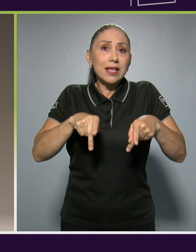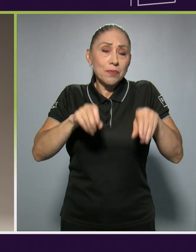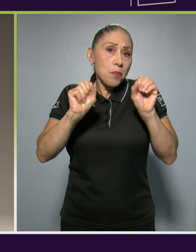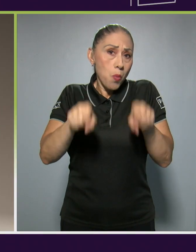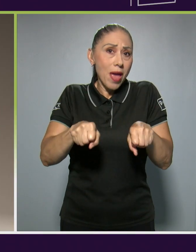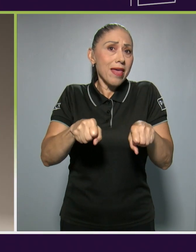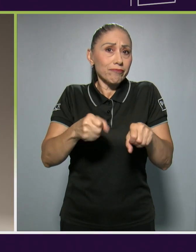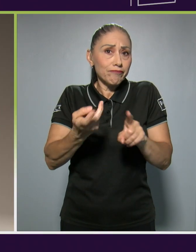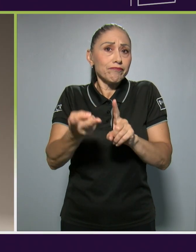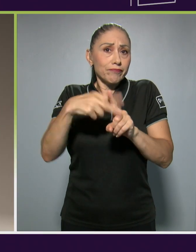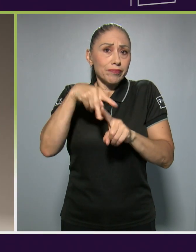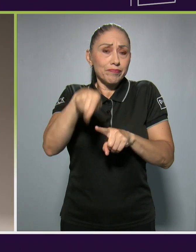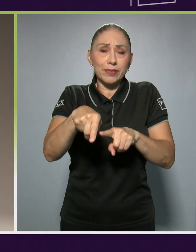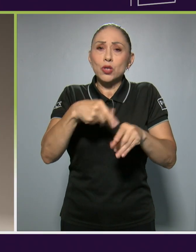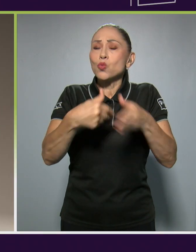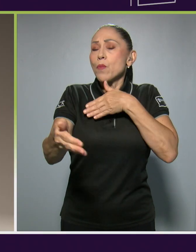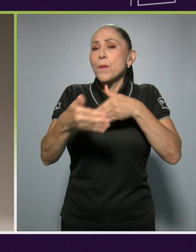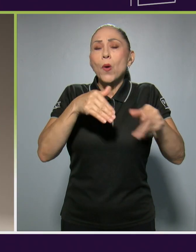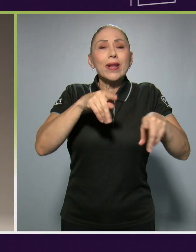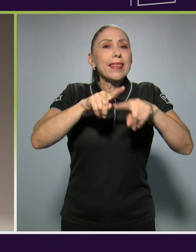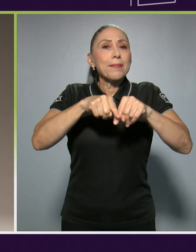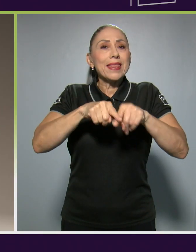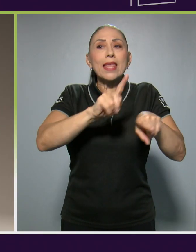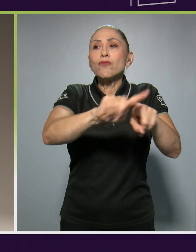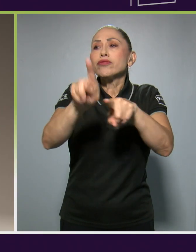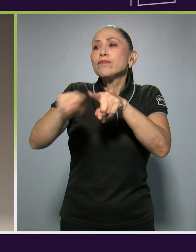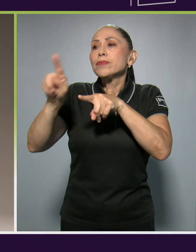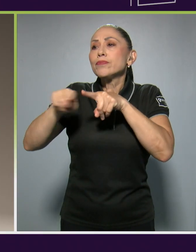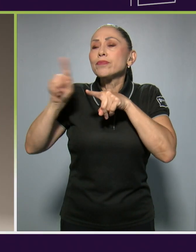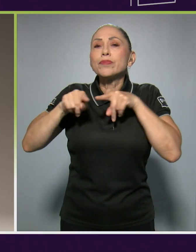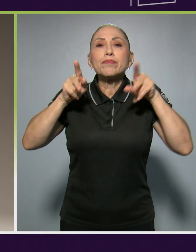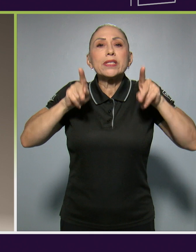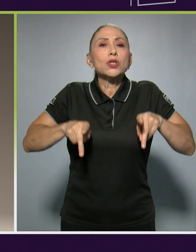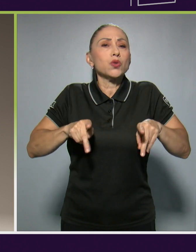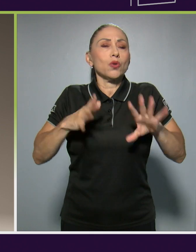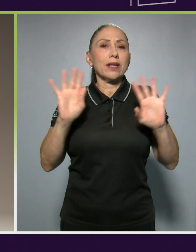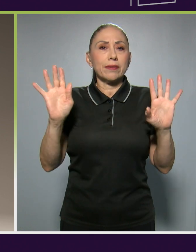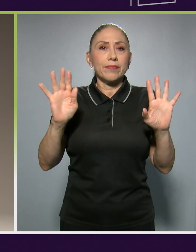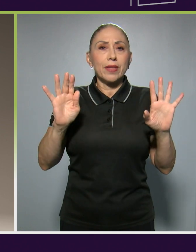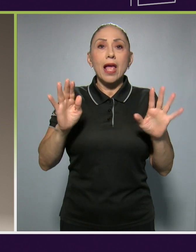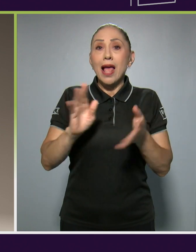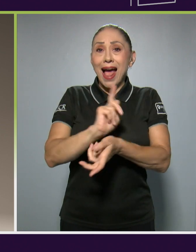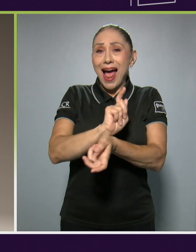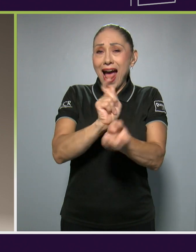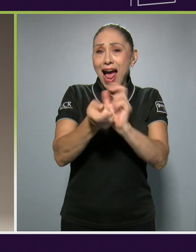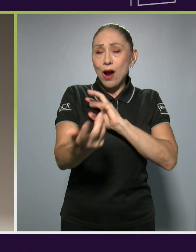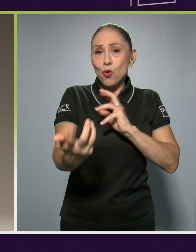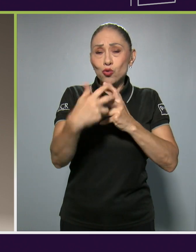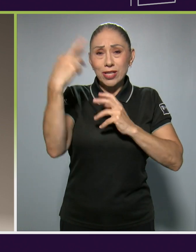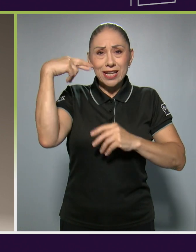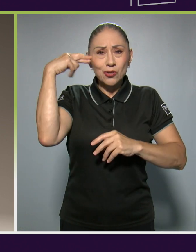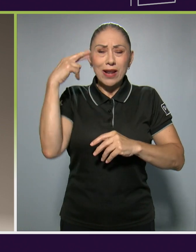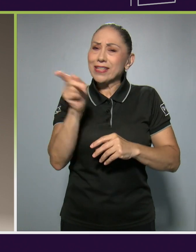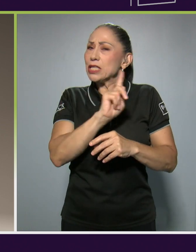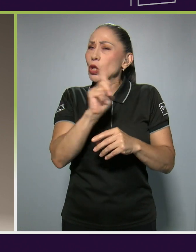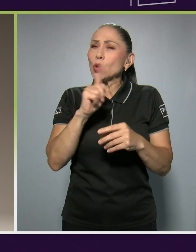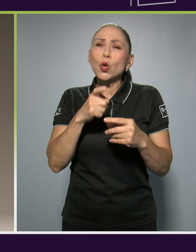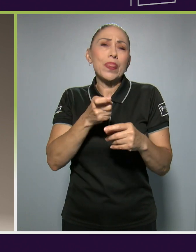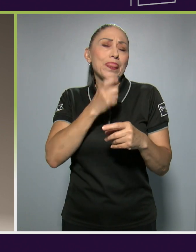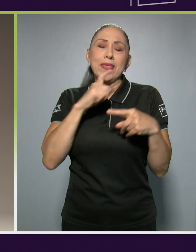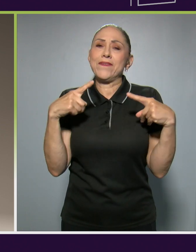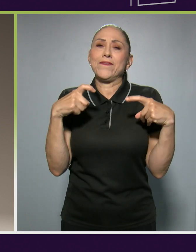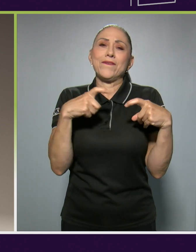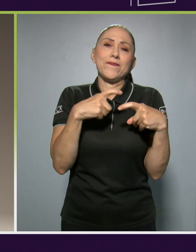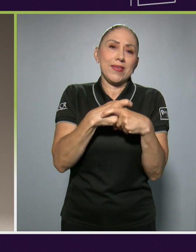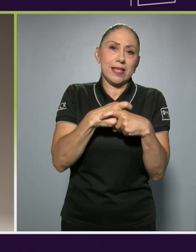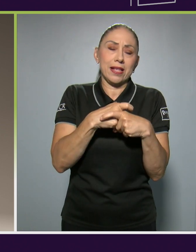diversidad humana. Los ajustes razonables, si nos ponemos a ver, no son tan complicados como algunas personas